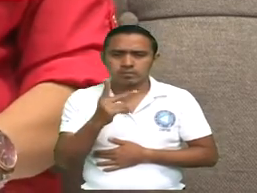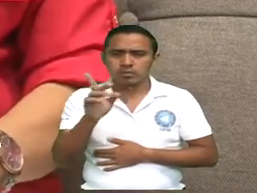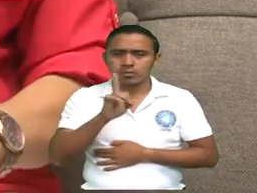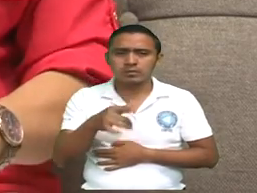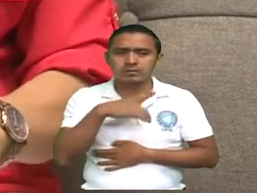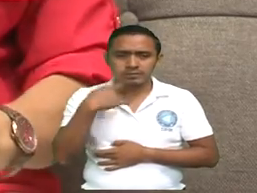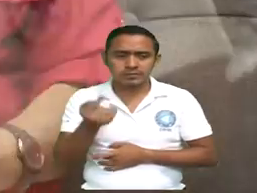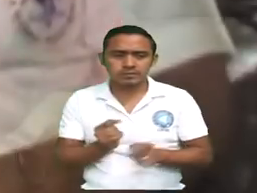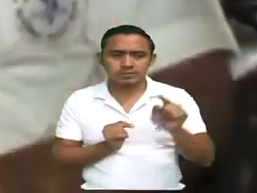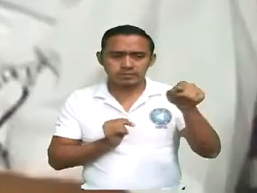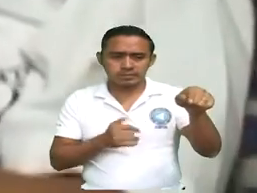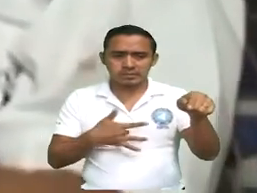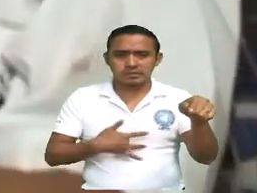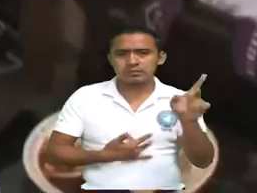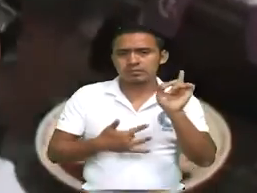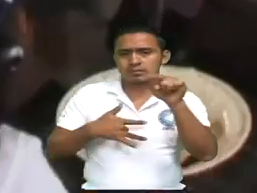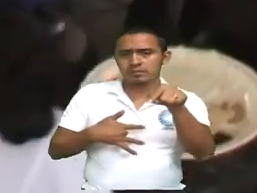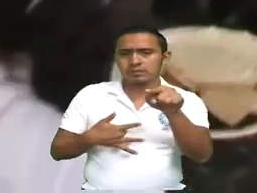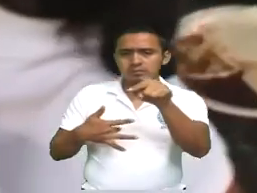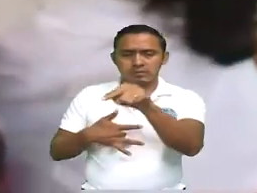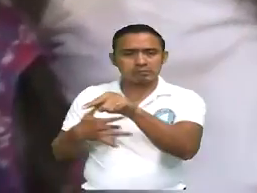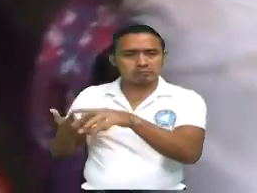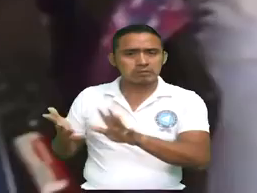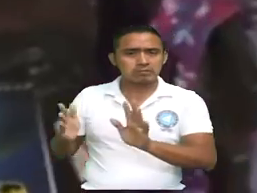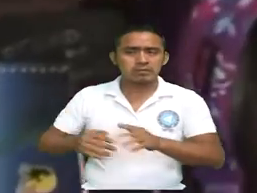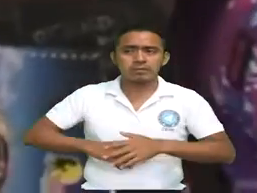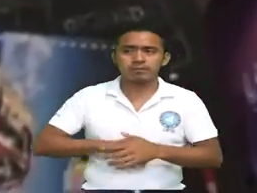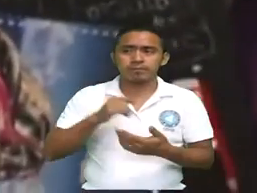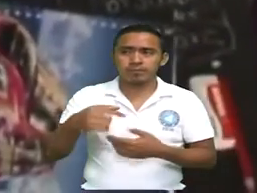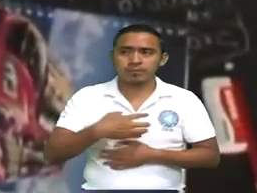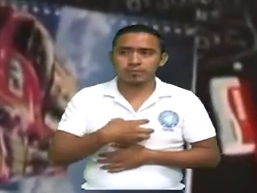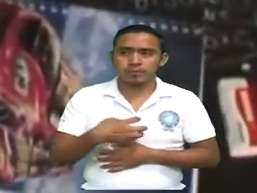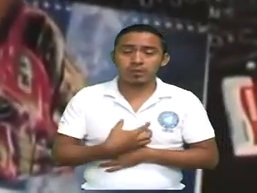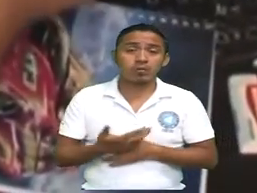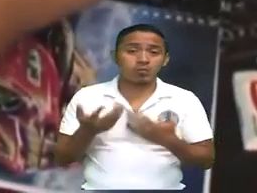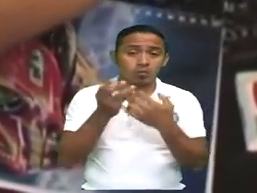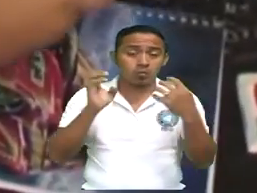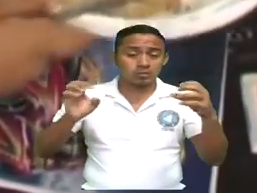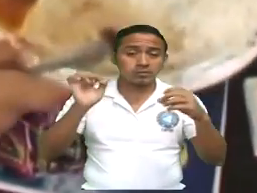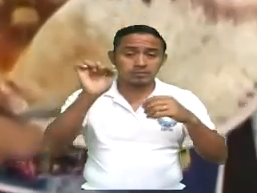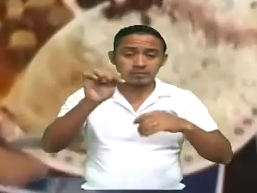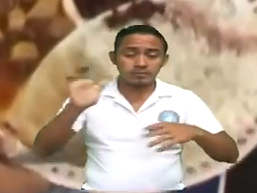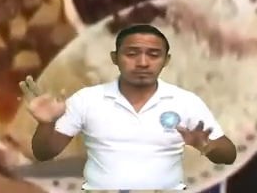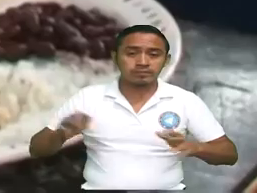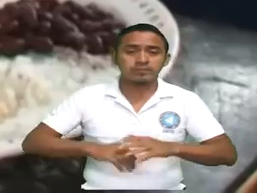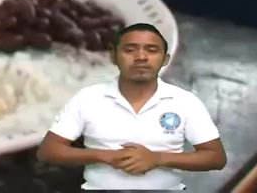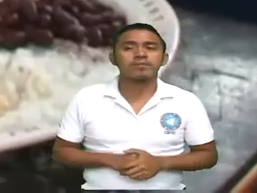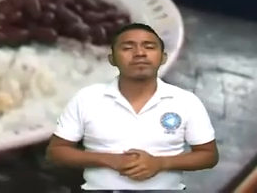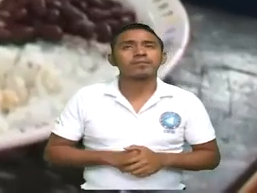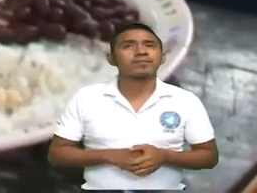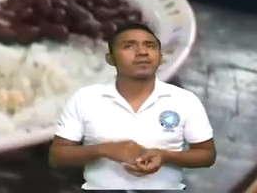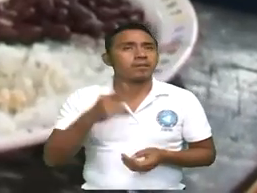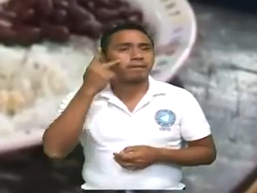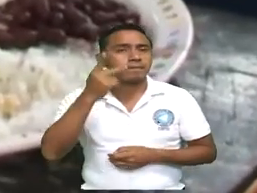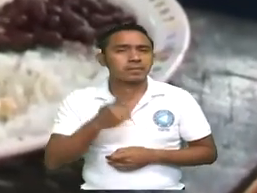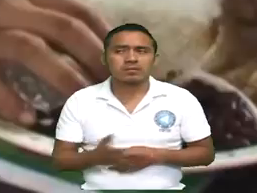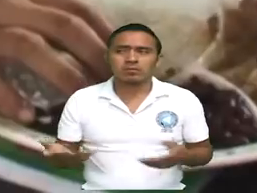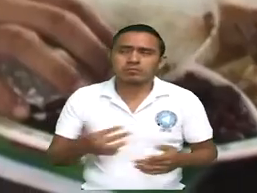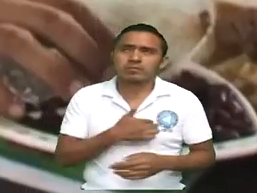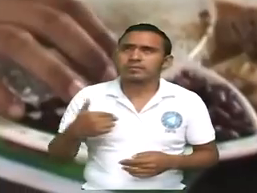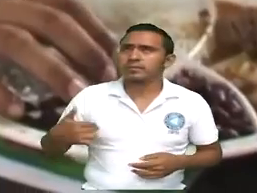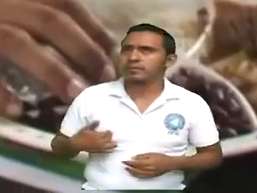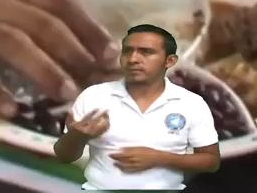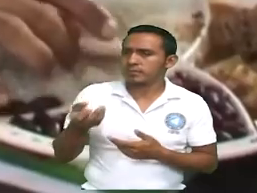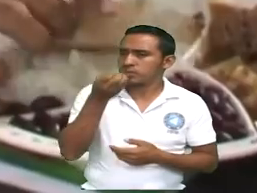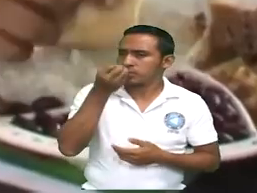están realmente las necesidades del pueblo nicaragüense. ¿Y para venirle que encontrás ahí? Exactamente, entonces fíjate que cómo se está desarrollando en